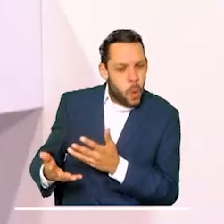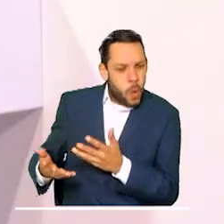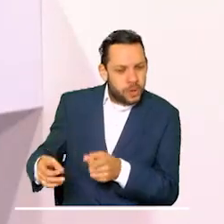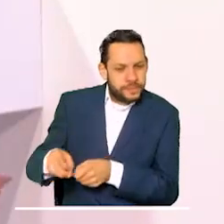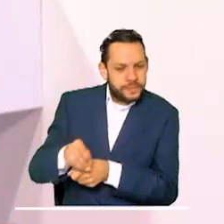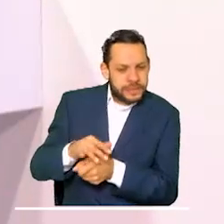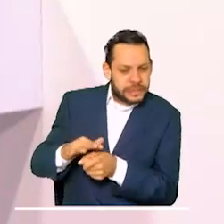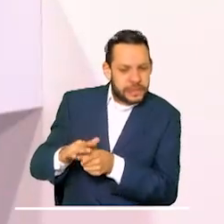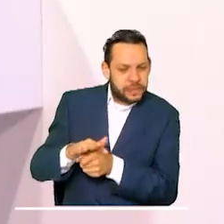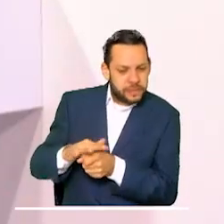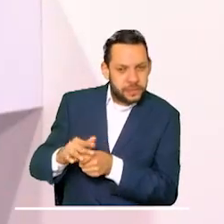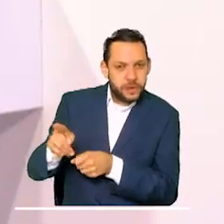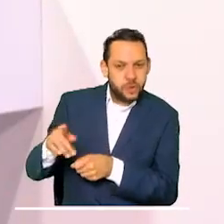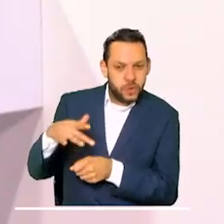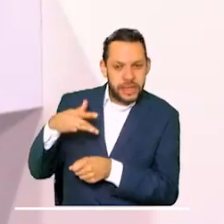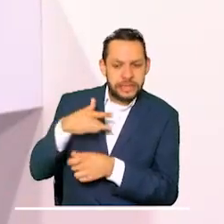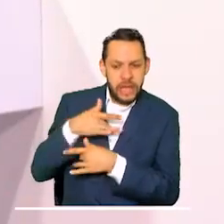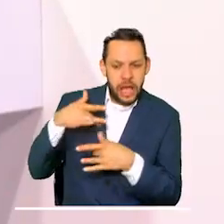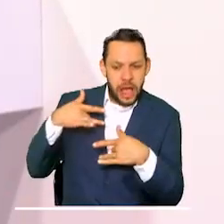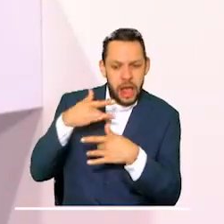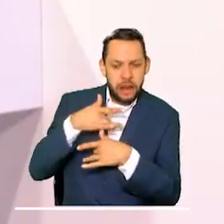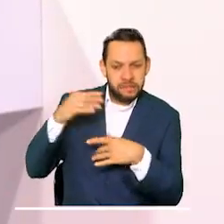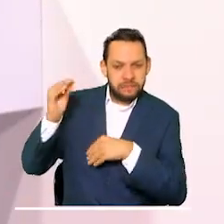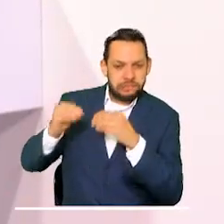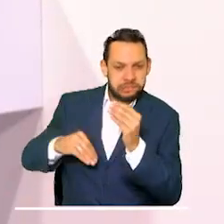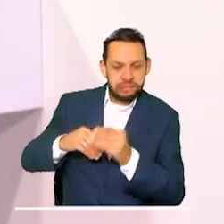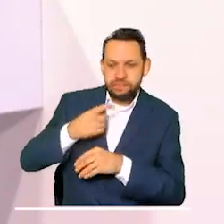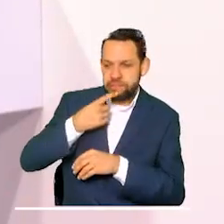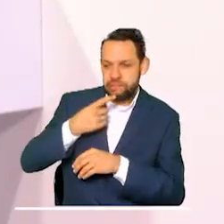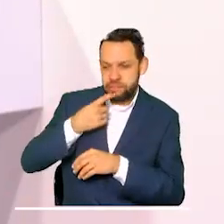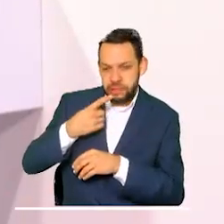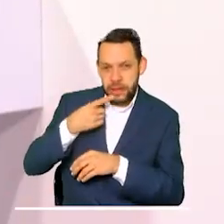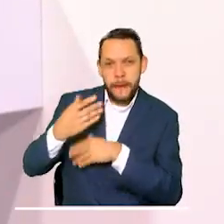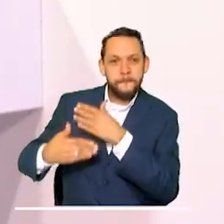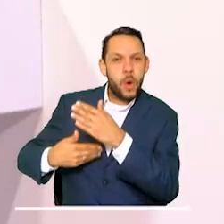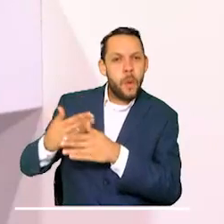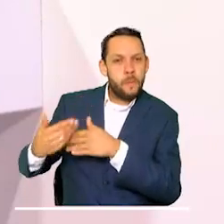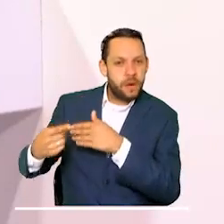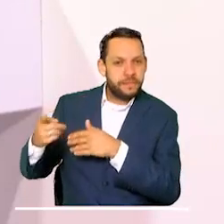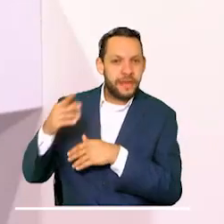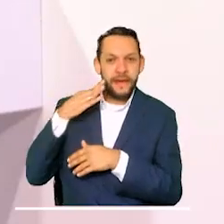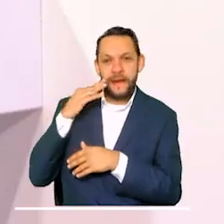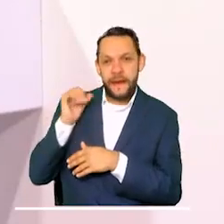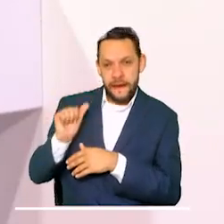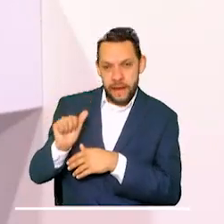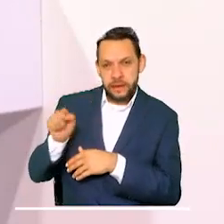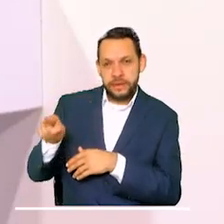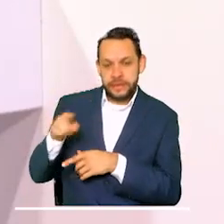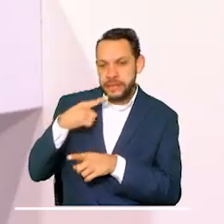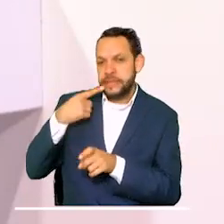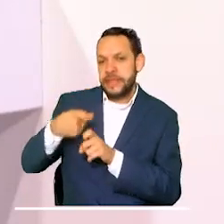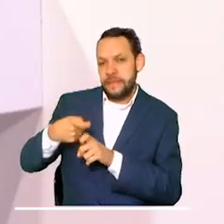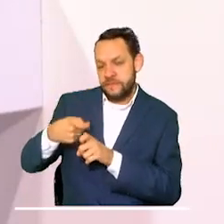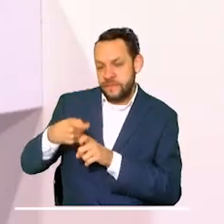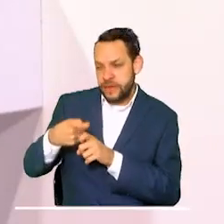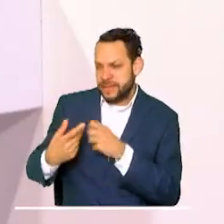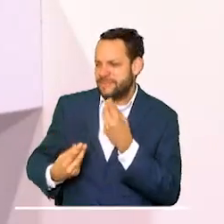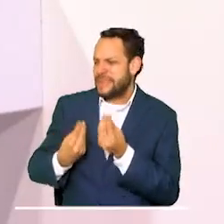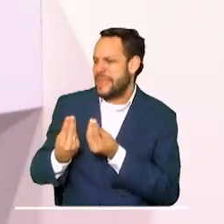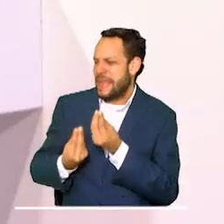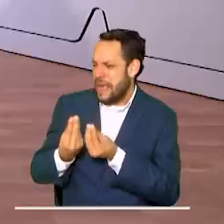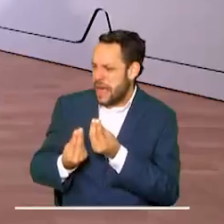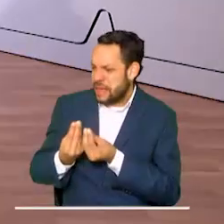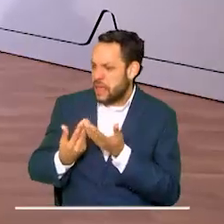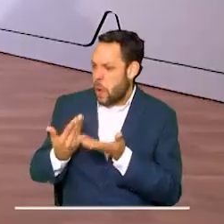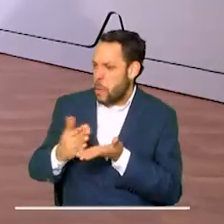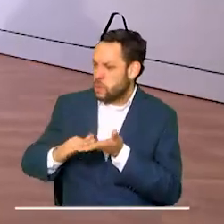de salud particular. Entonces me estaba contando de cómo a veces para ella fue difícil encontrar esta